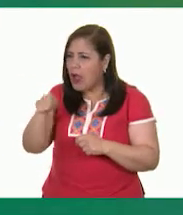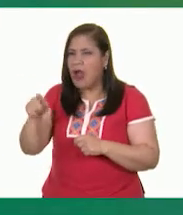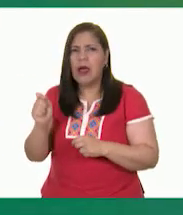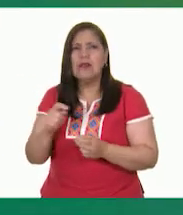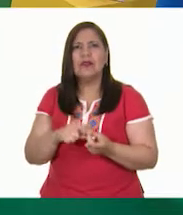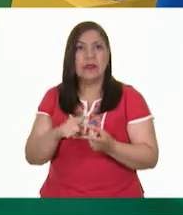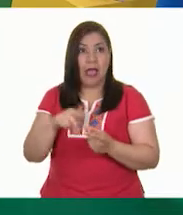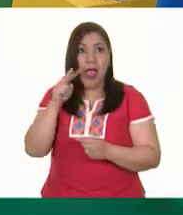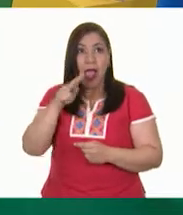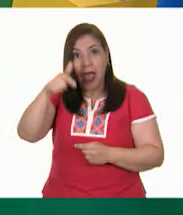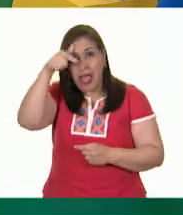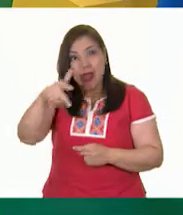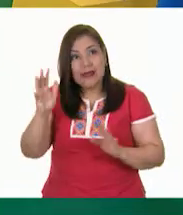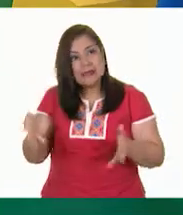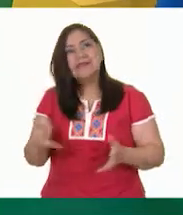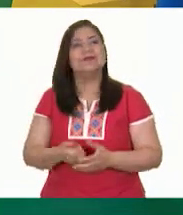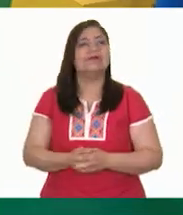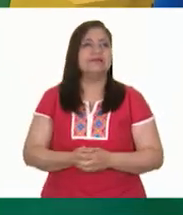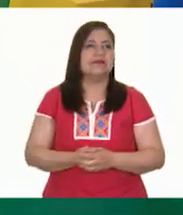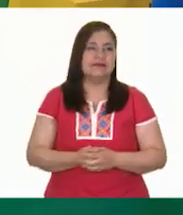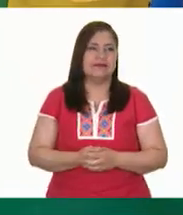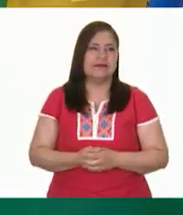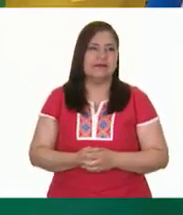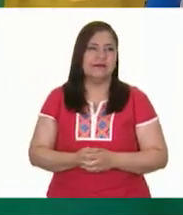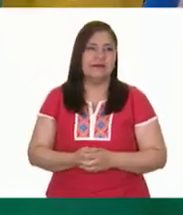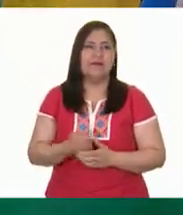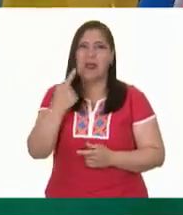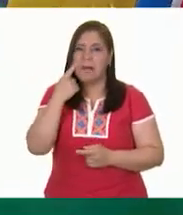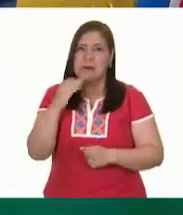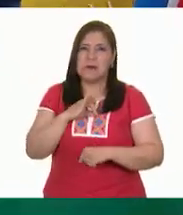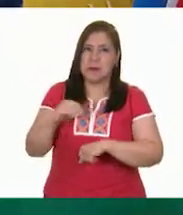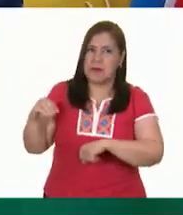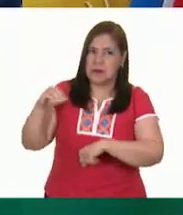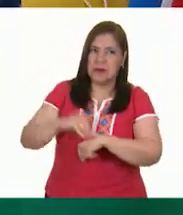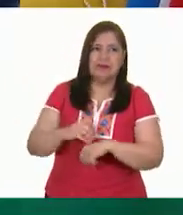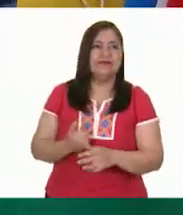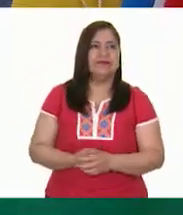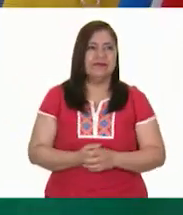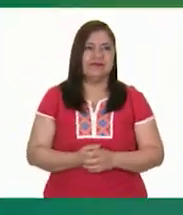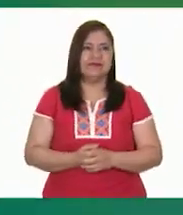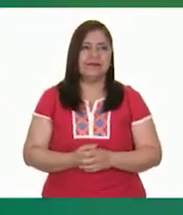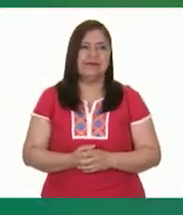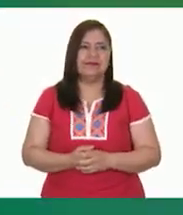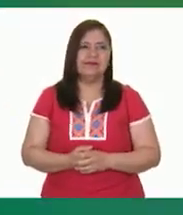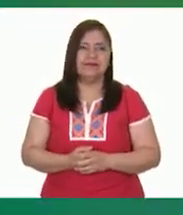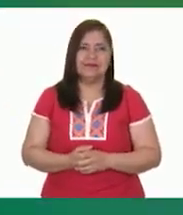niñas y niños? A ver, sí. Vamos a ponerlo acá. A ver, este lo voy a poner acá. Ajá.